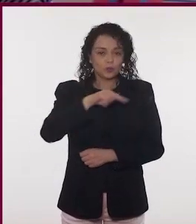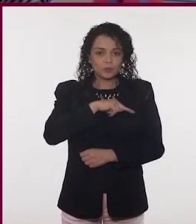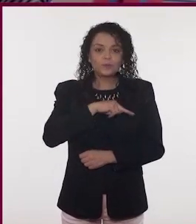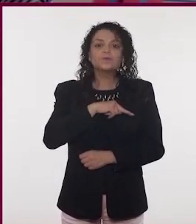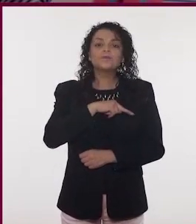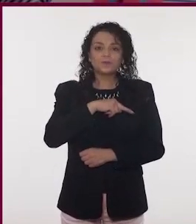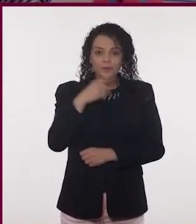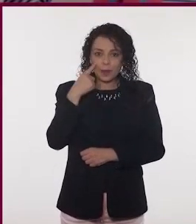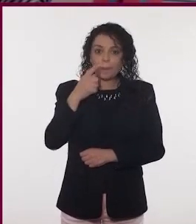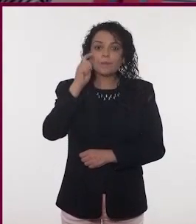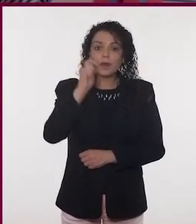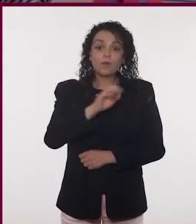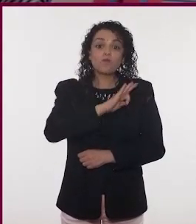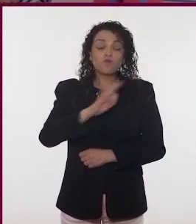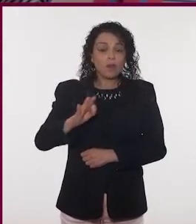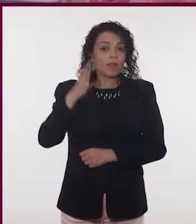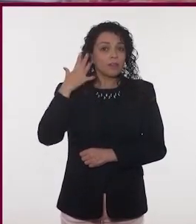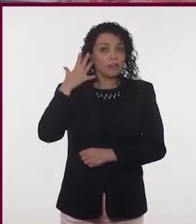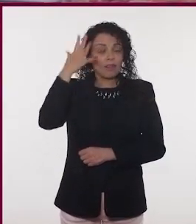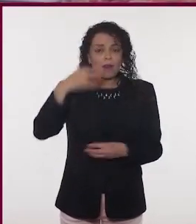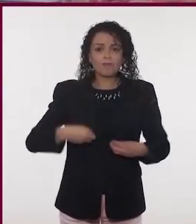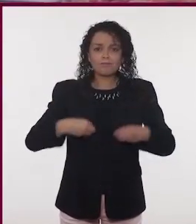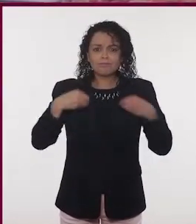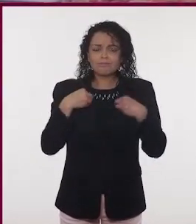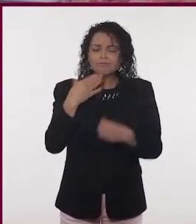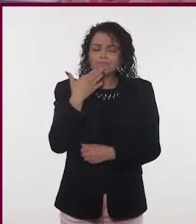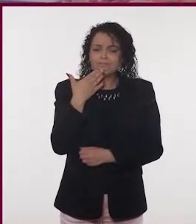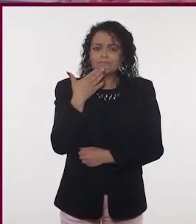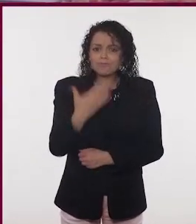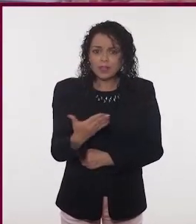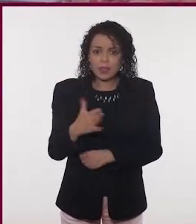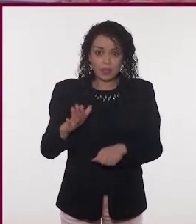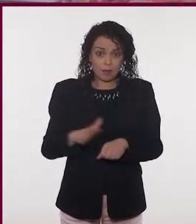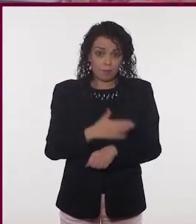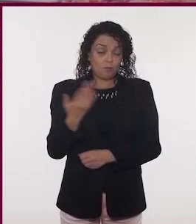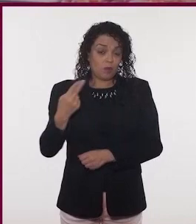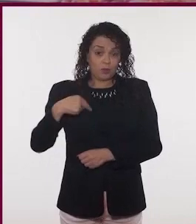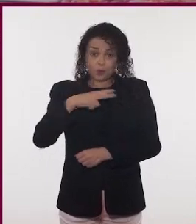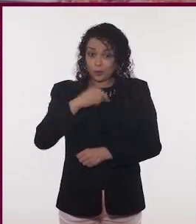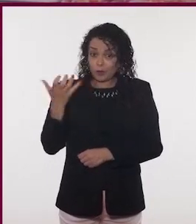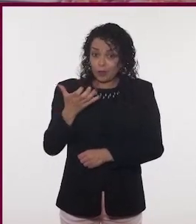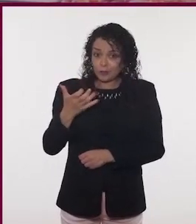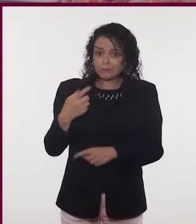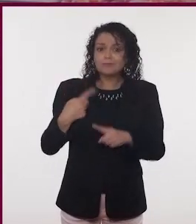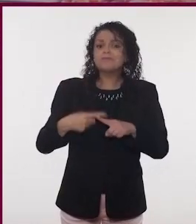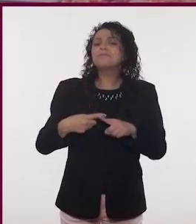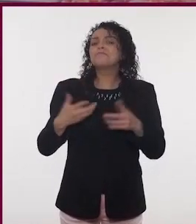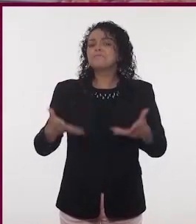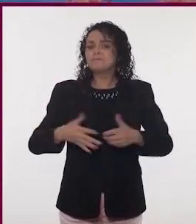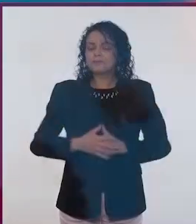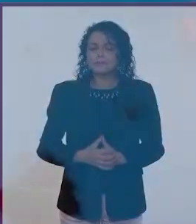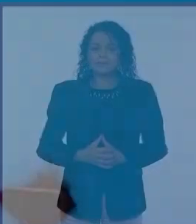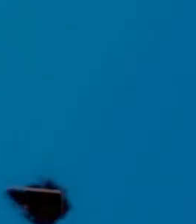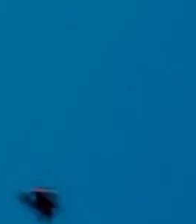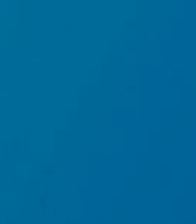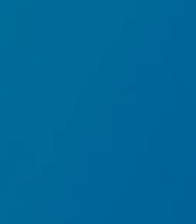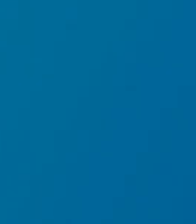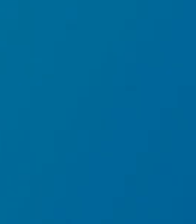una célebre vida productiva. Claro, porque si no lo hacemos nosotras, nosotros, ¿quién?